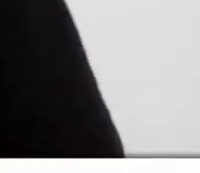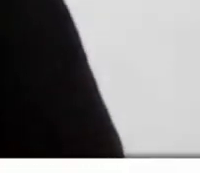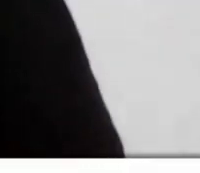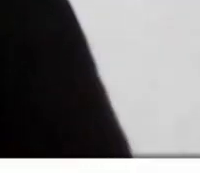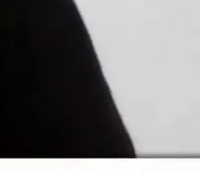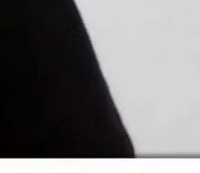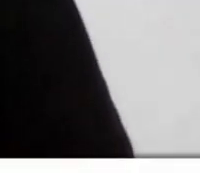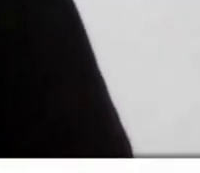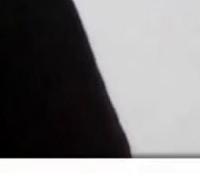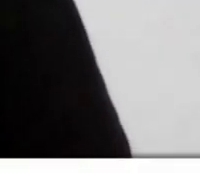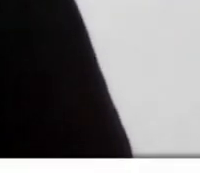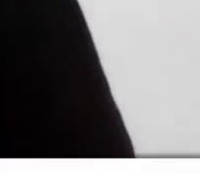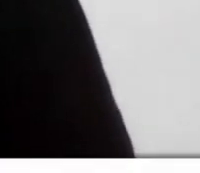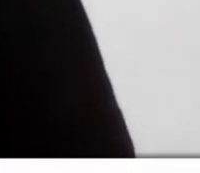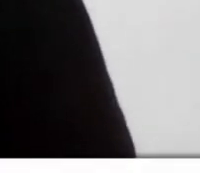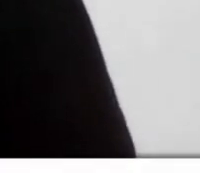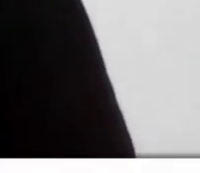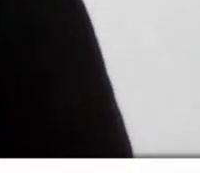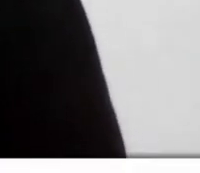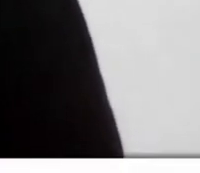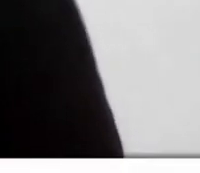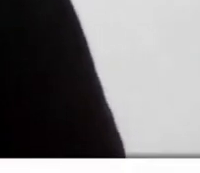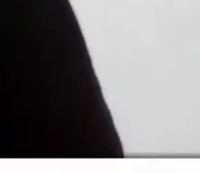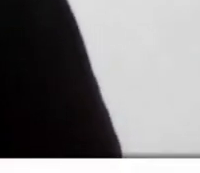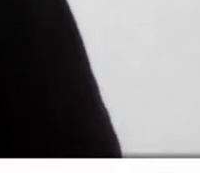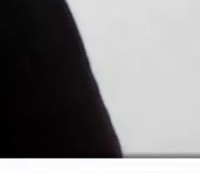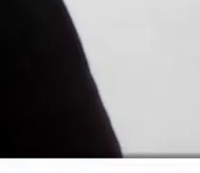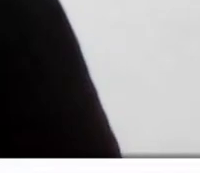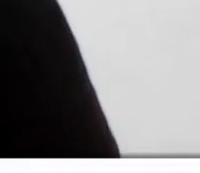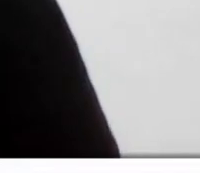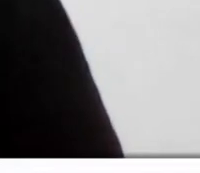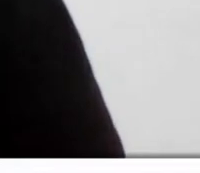y fundirse, hace falta la presencia